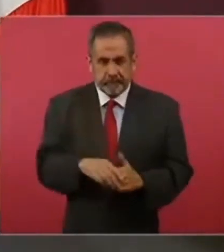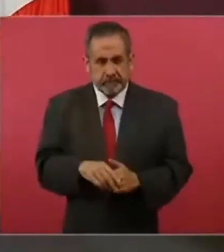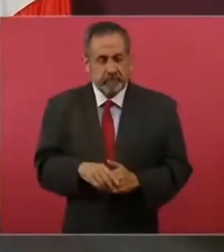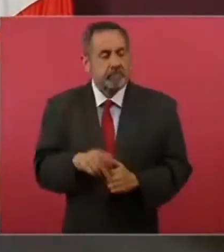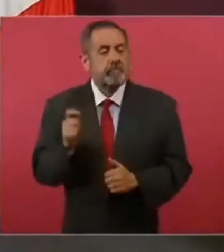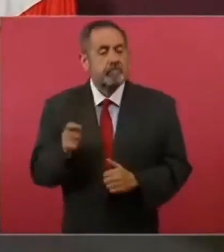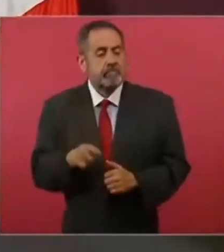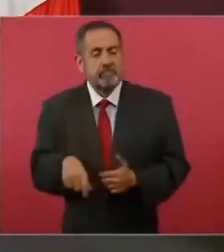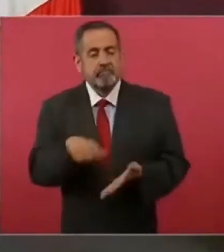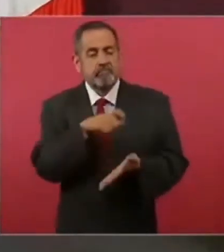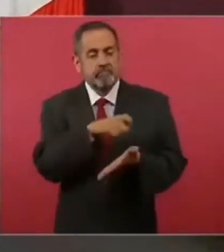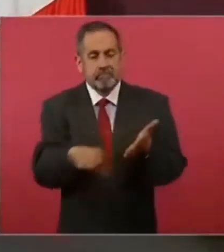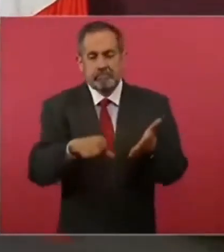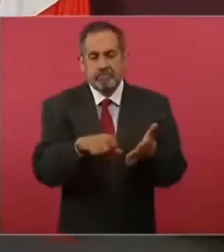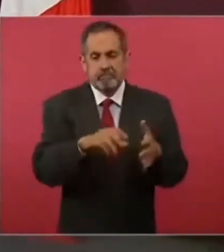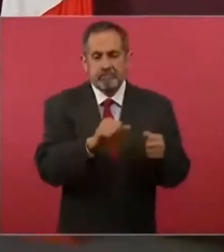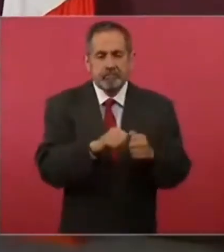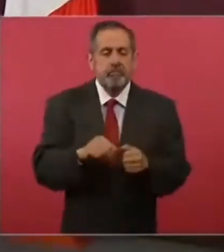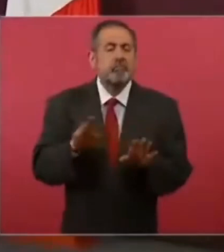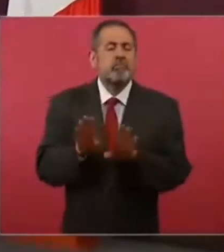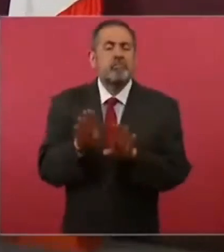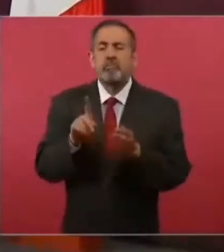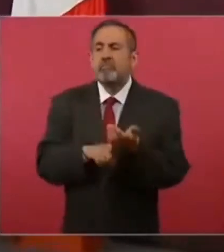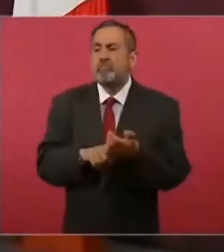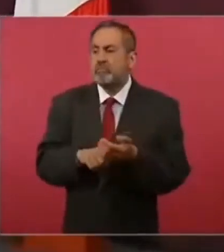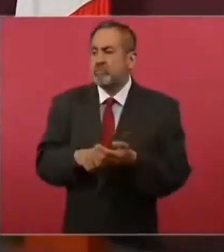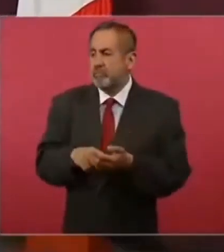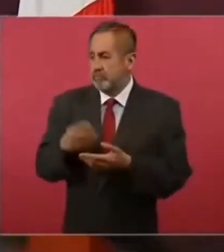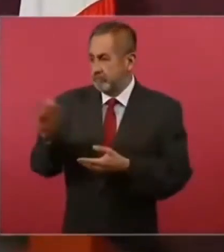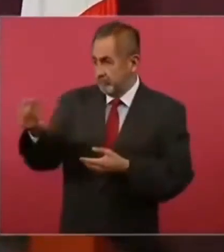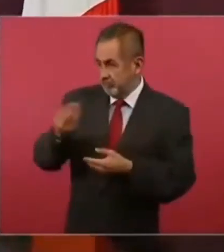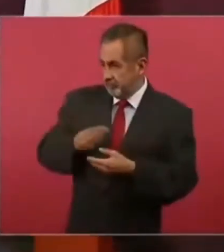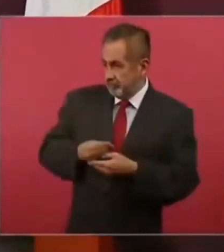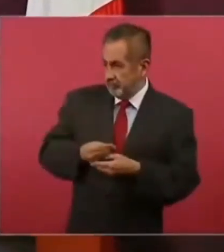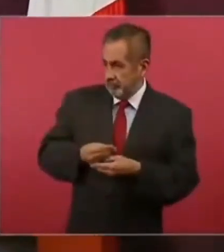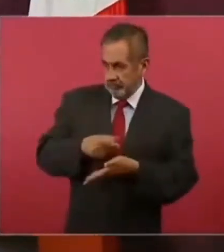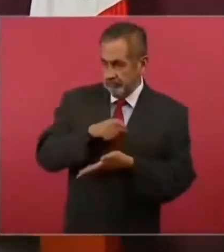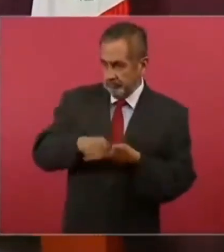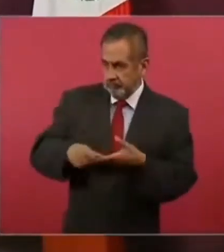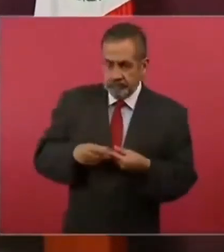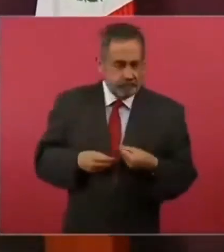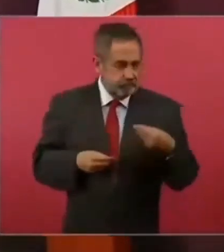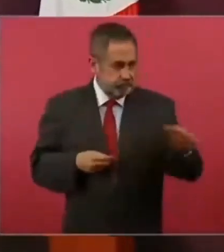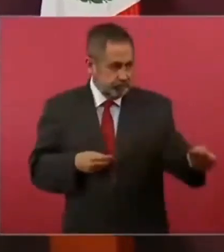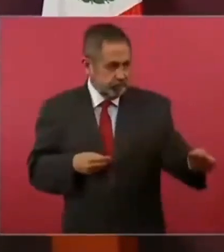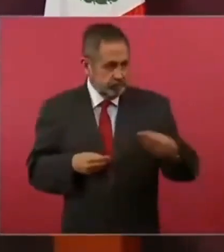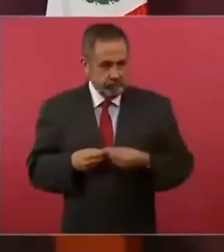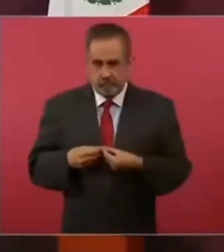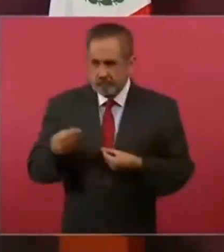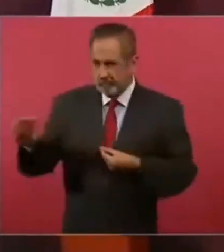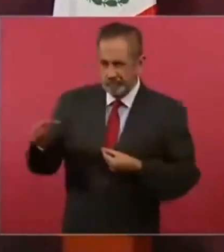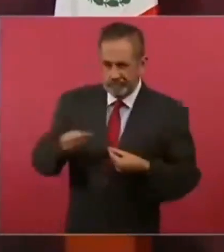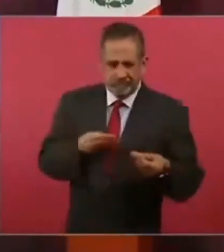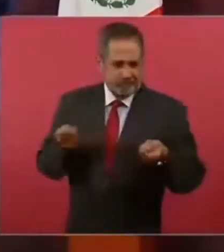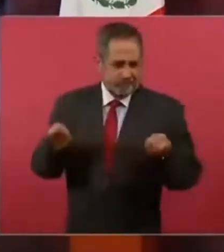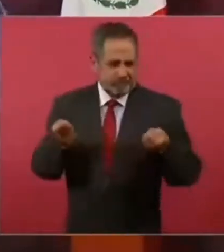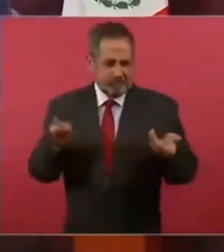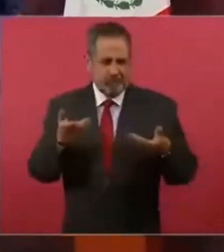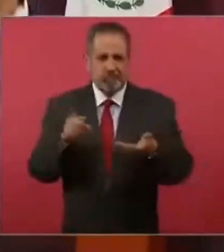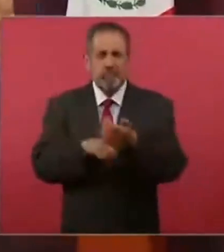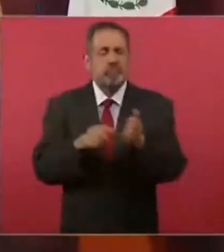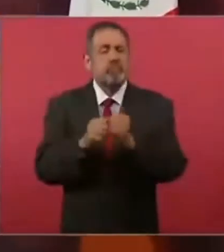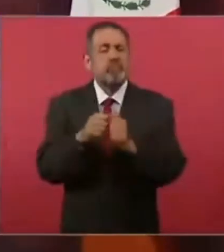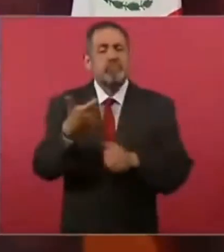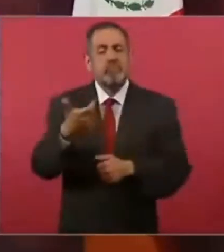compró, porque era una especie de intermediario financiero, que manejaba